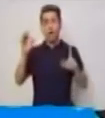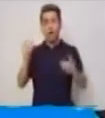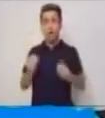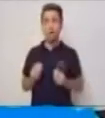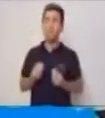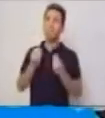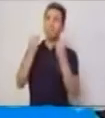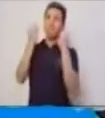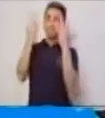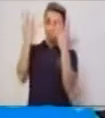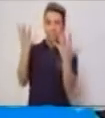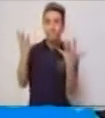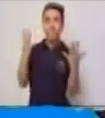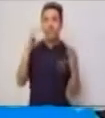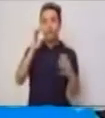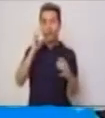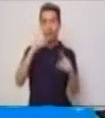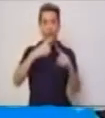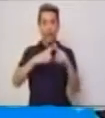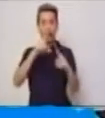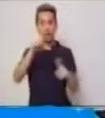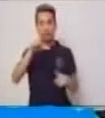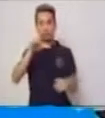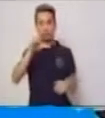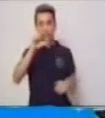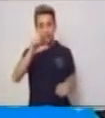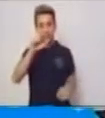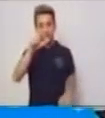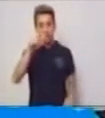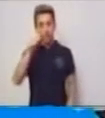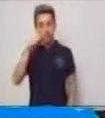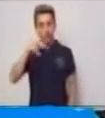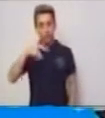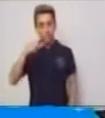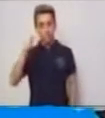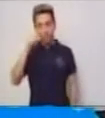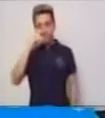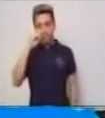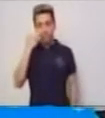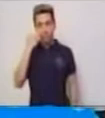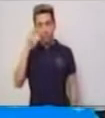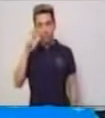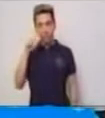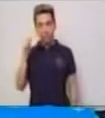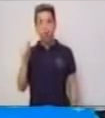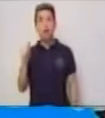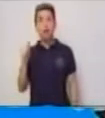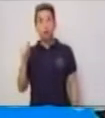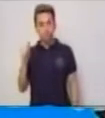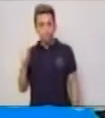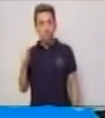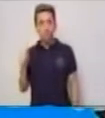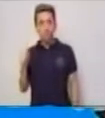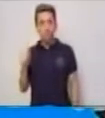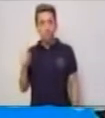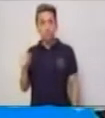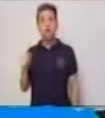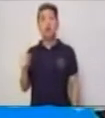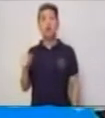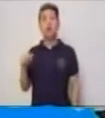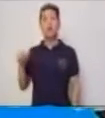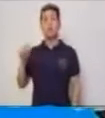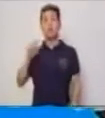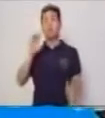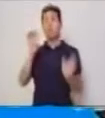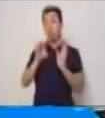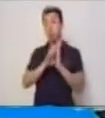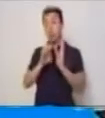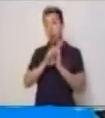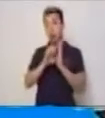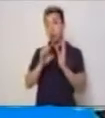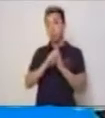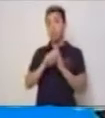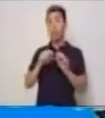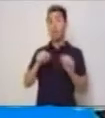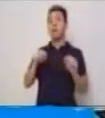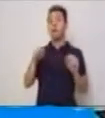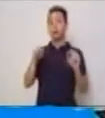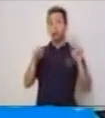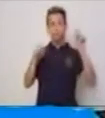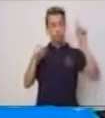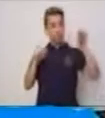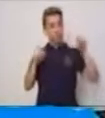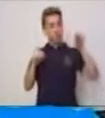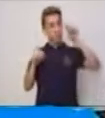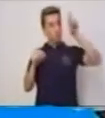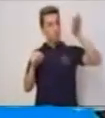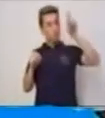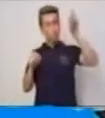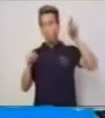punto que nos cierra nuestra oración es el punto de nuestro signo. Recordemos que en español